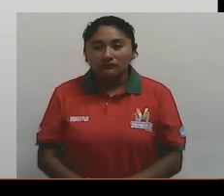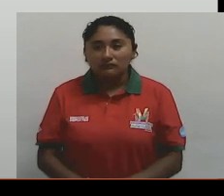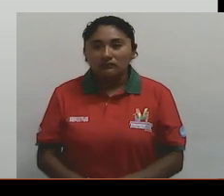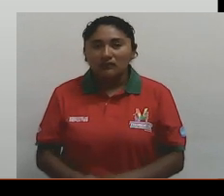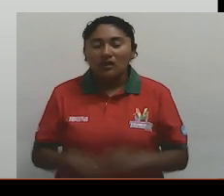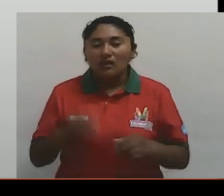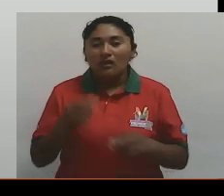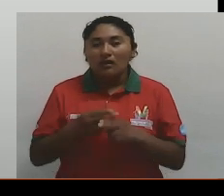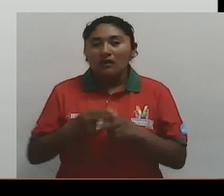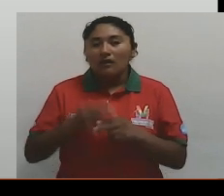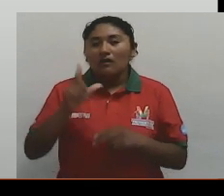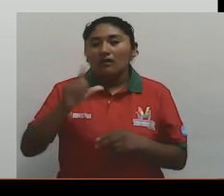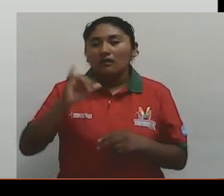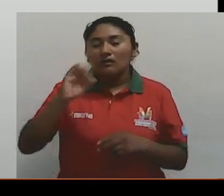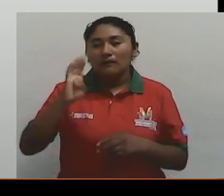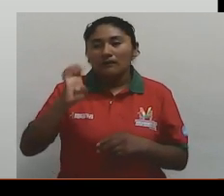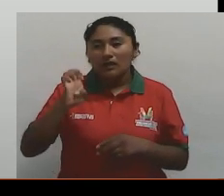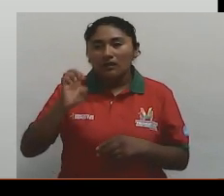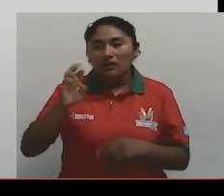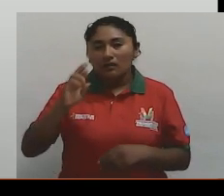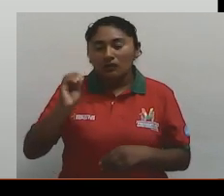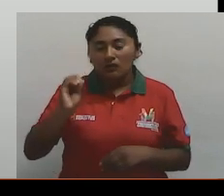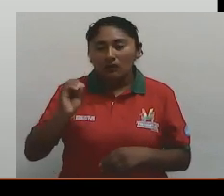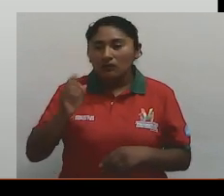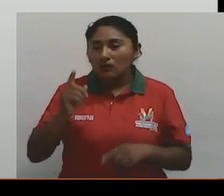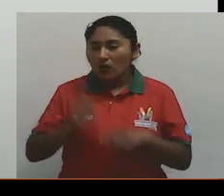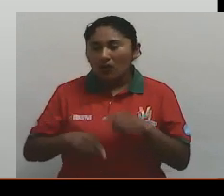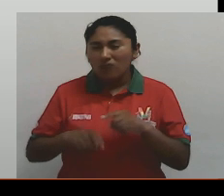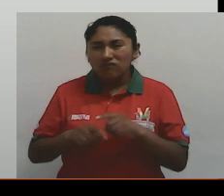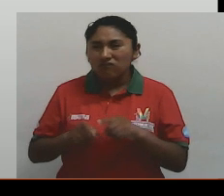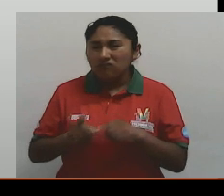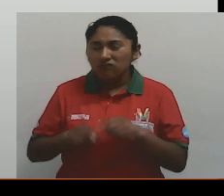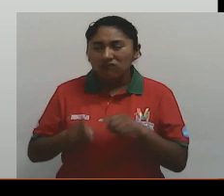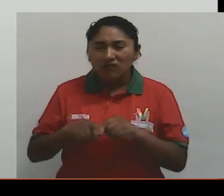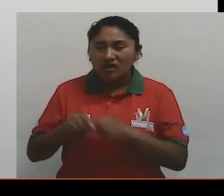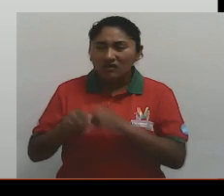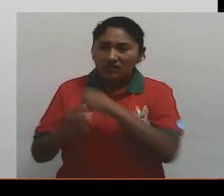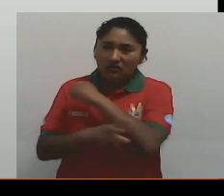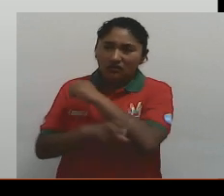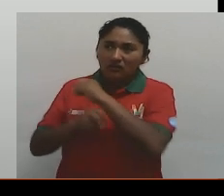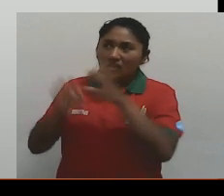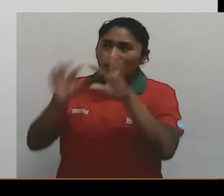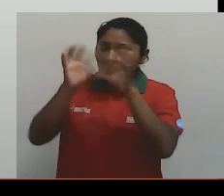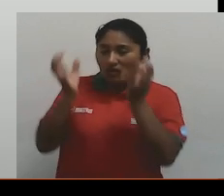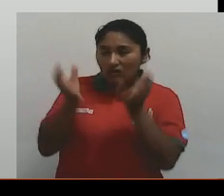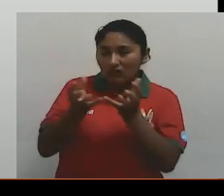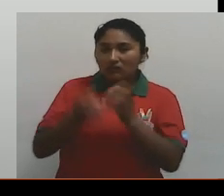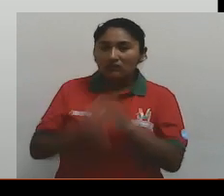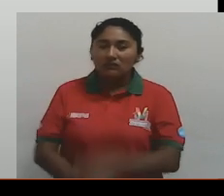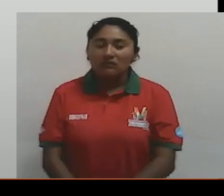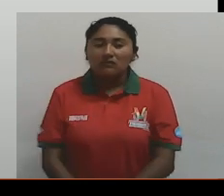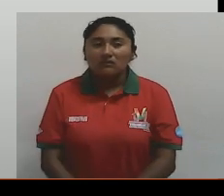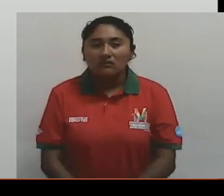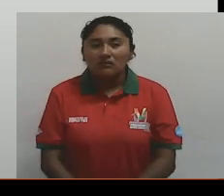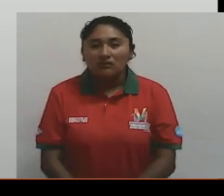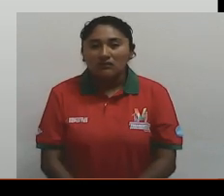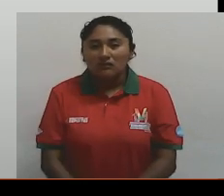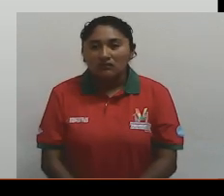puede atacar un balón. ¿Qué es un balón de ataque? Es un balón que va dirigido hacia el